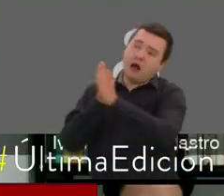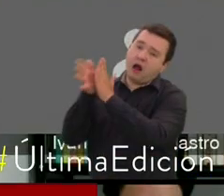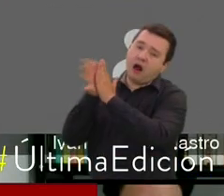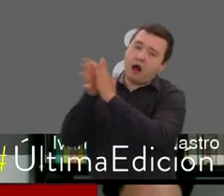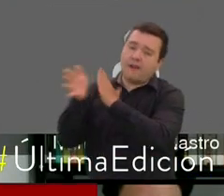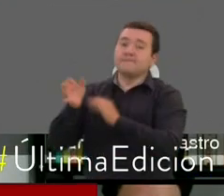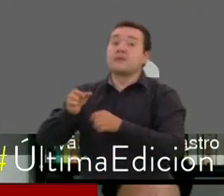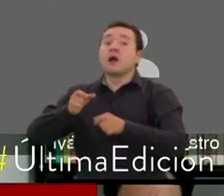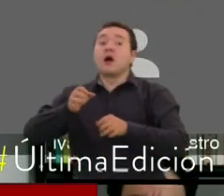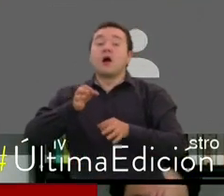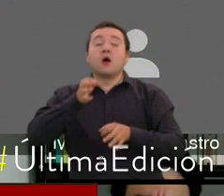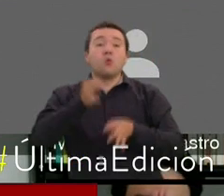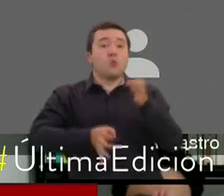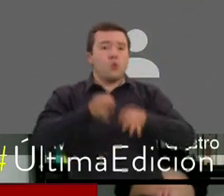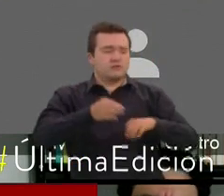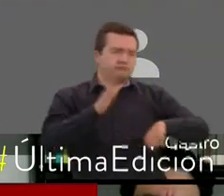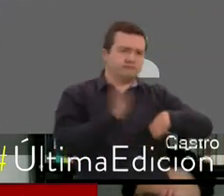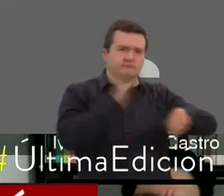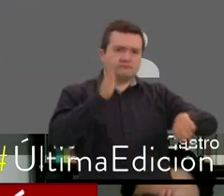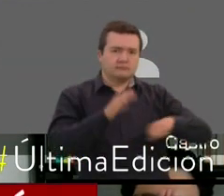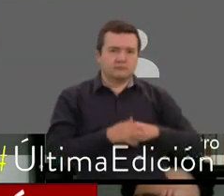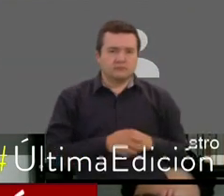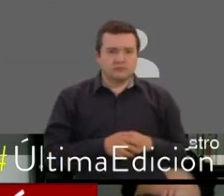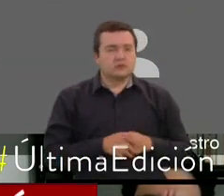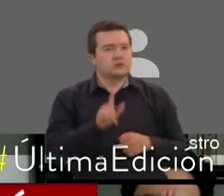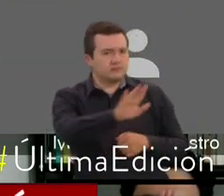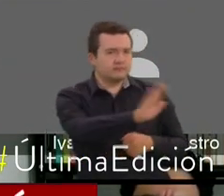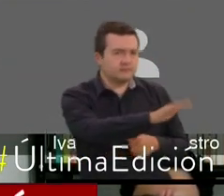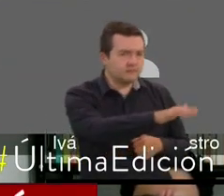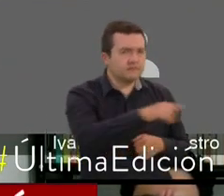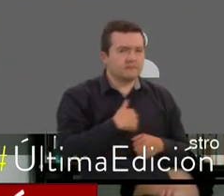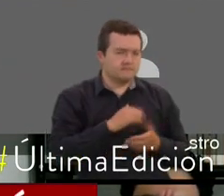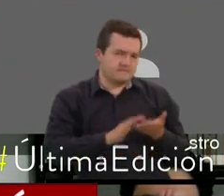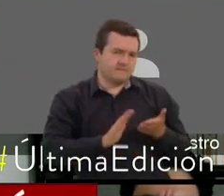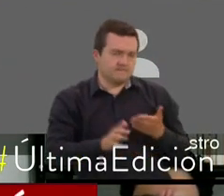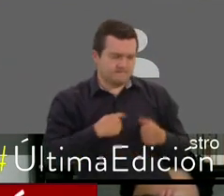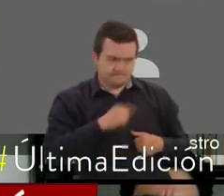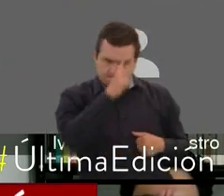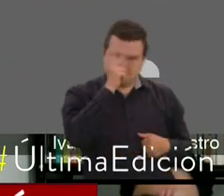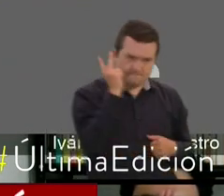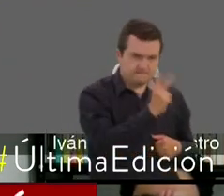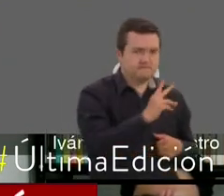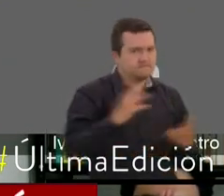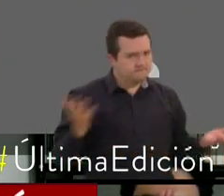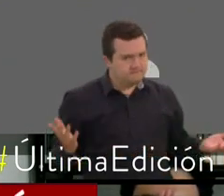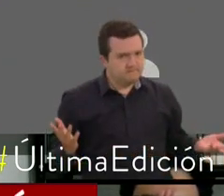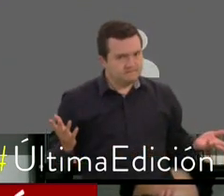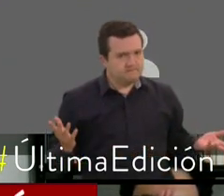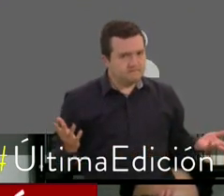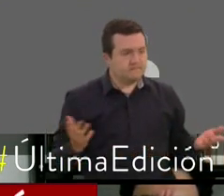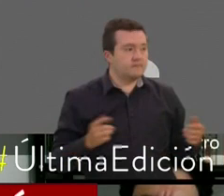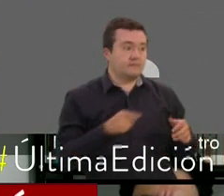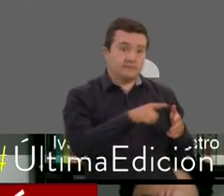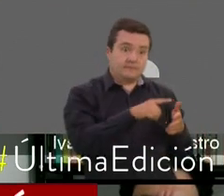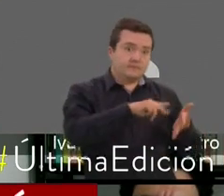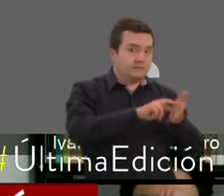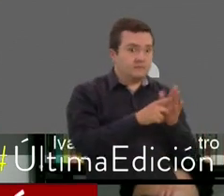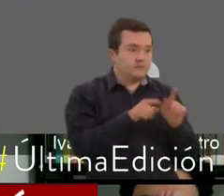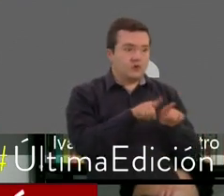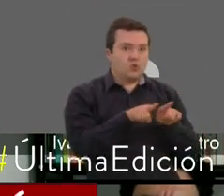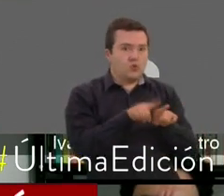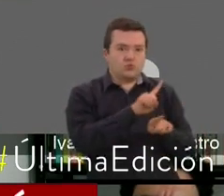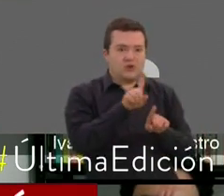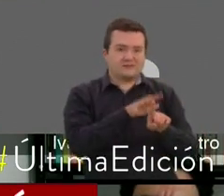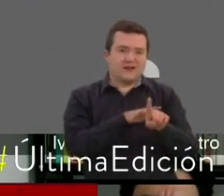llamarle la atención. Yo le solicito, doctor Montealegre, de manera muy respetuosa, sin que ello suponga naturalmente una afectación frente